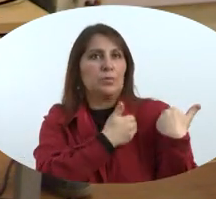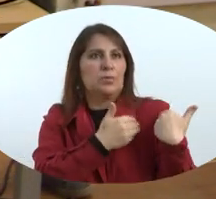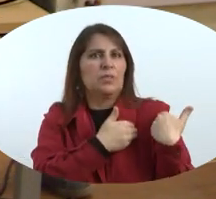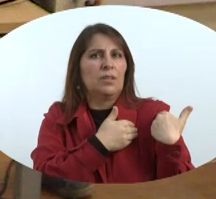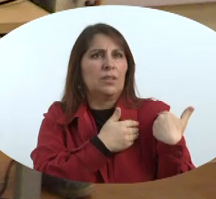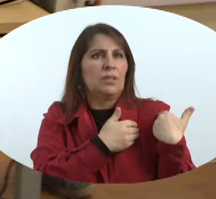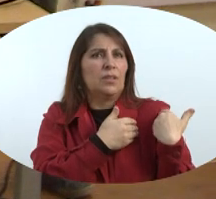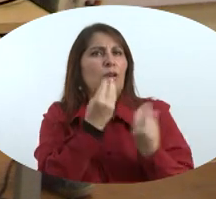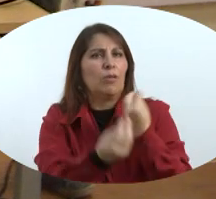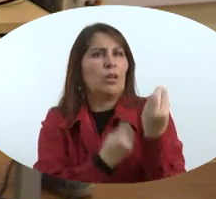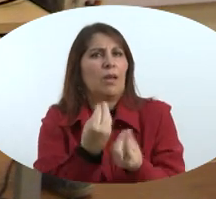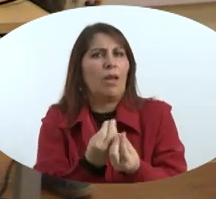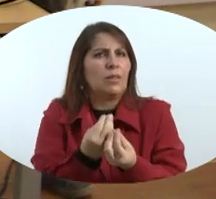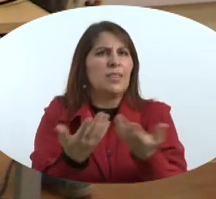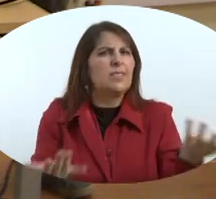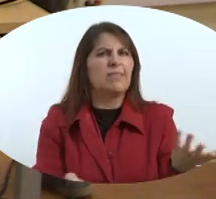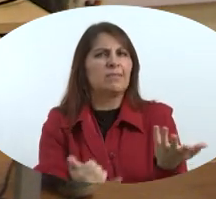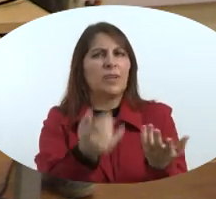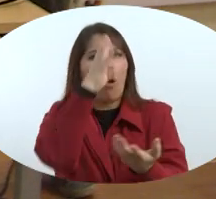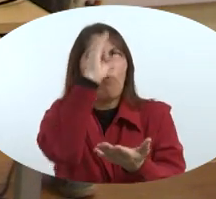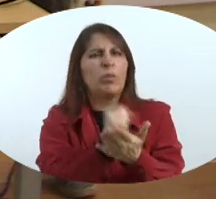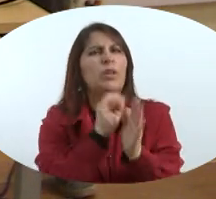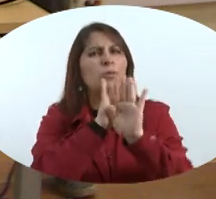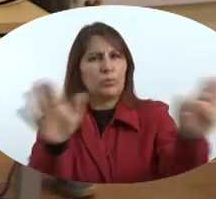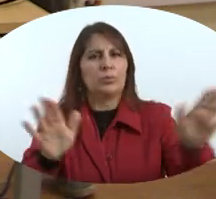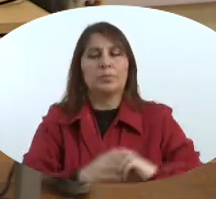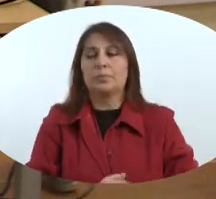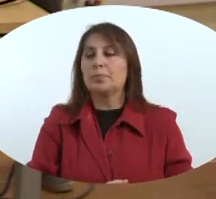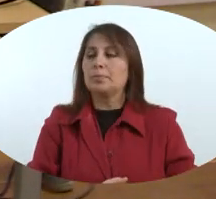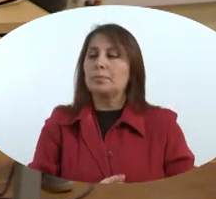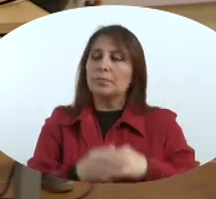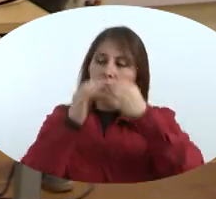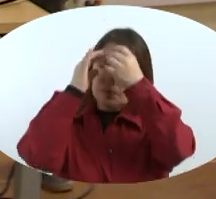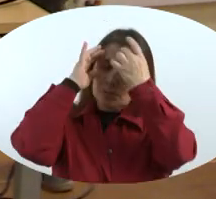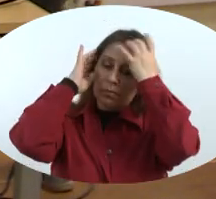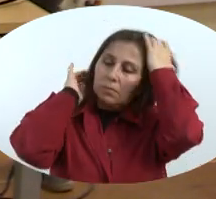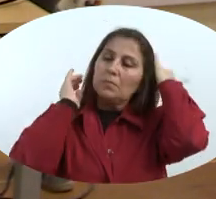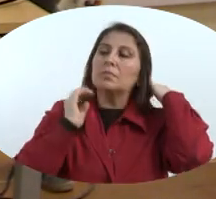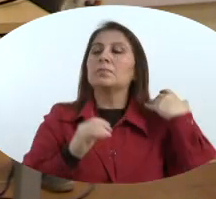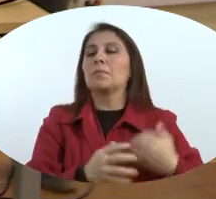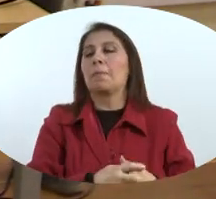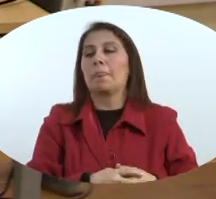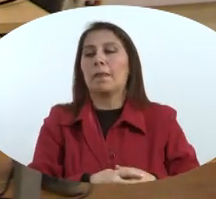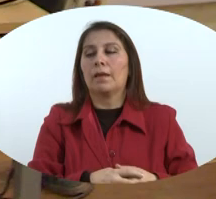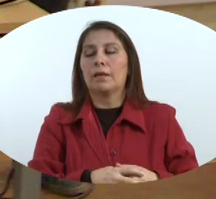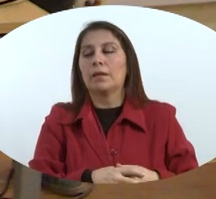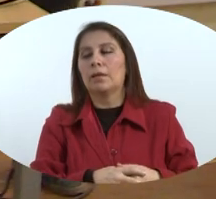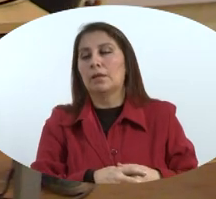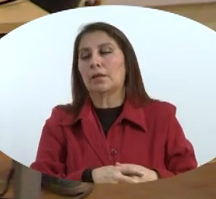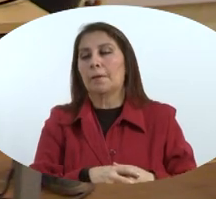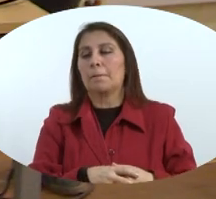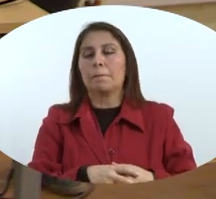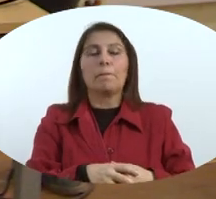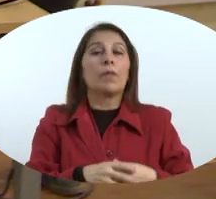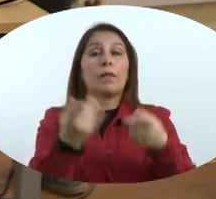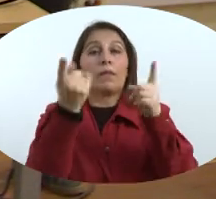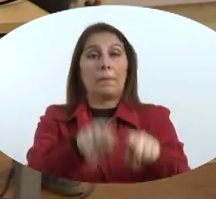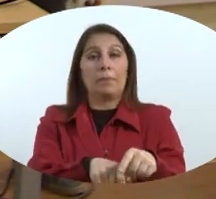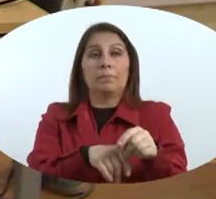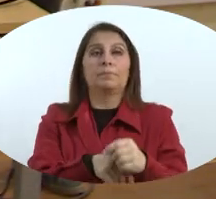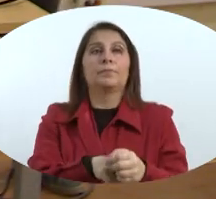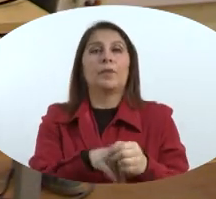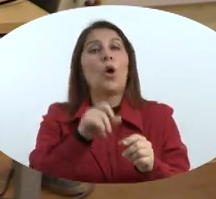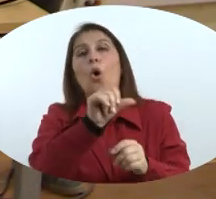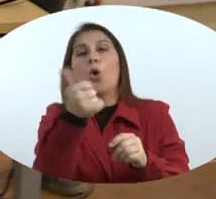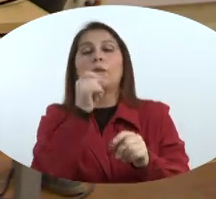debo pedir un favor se para posponer este entre los dos hay entre tú y catherine para que las quieran consultar en caso de que listo de nuevo